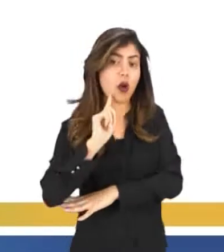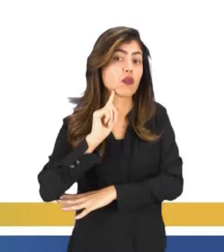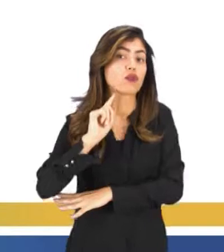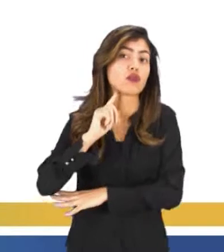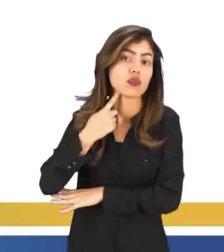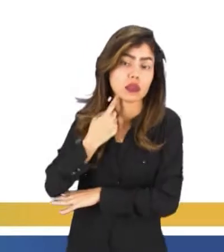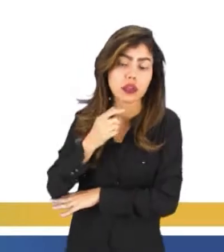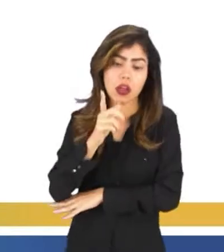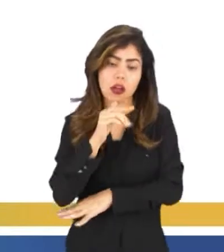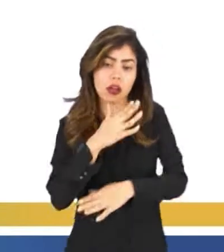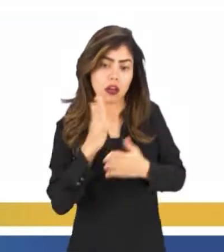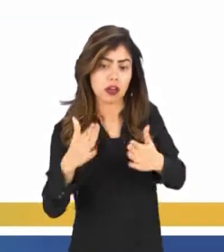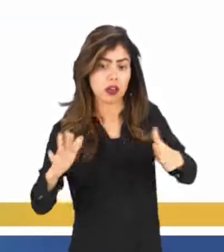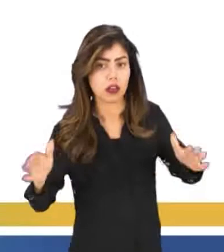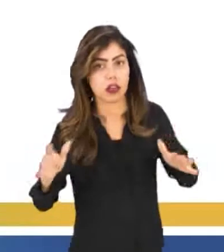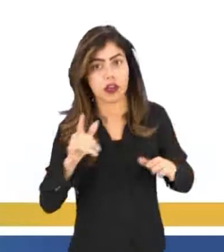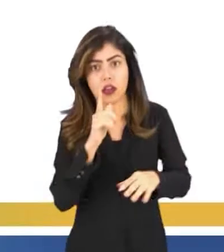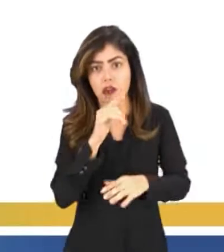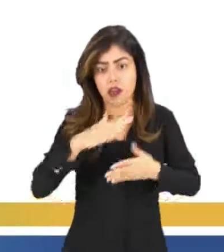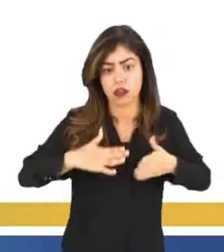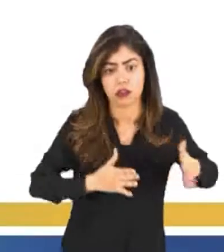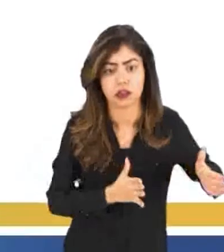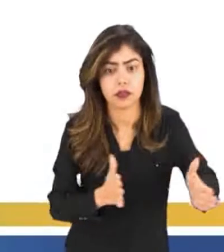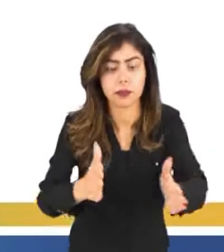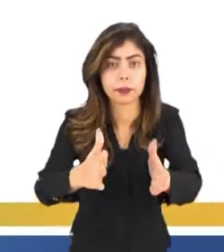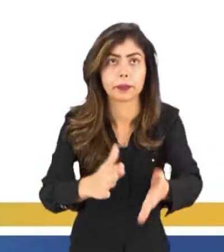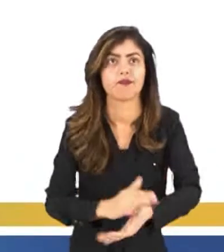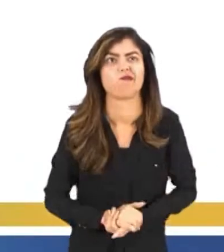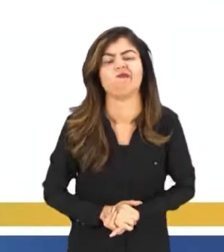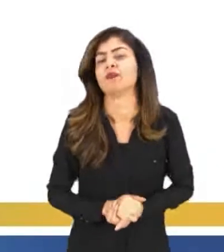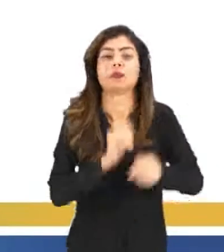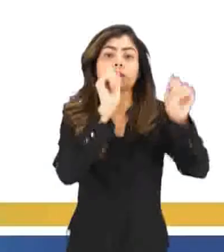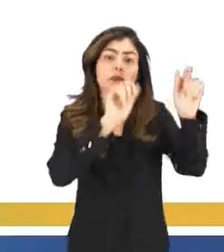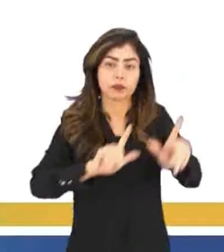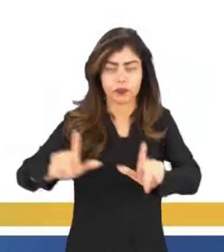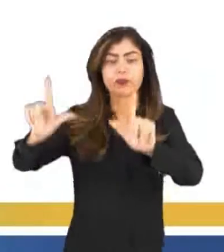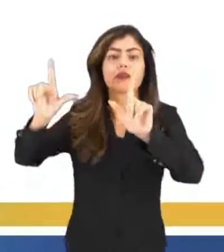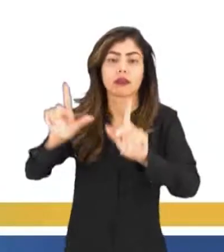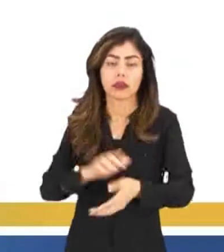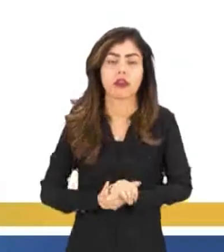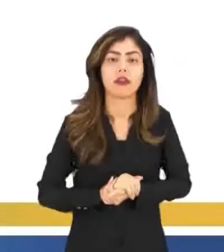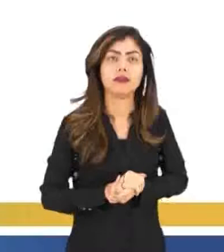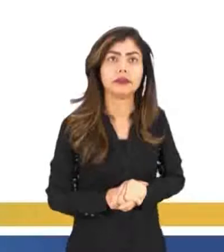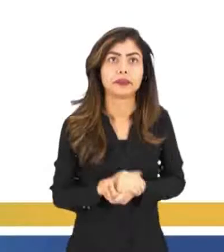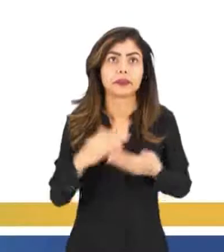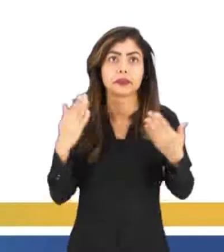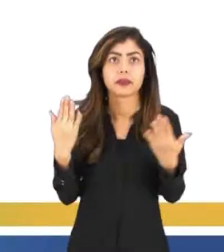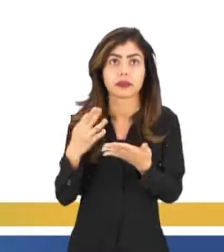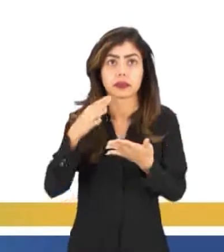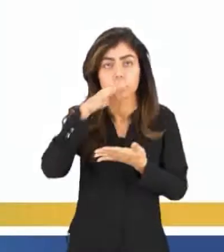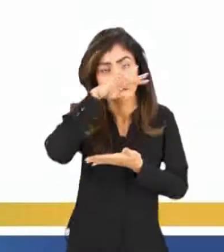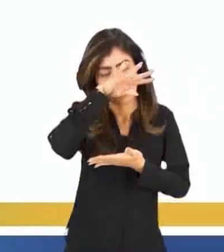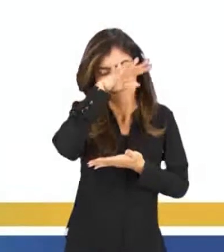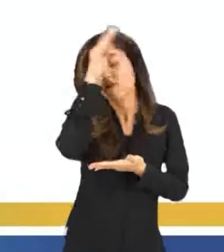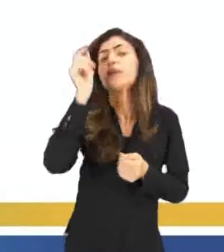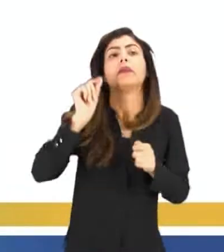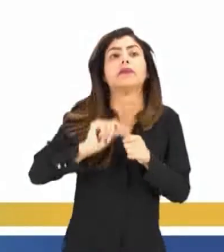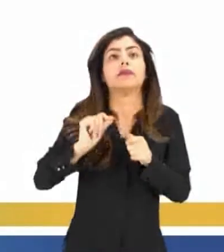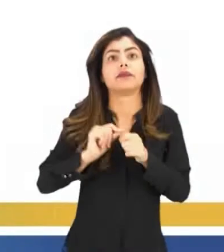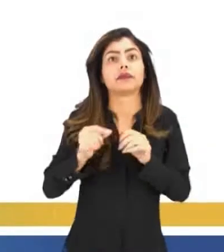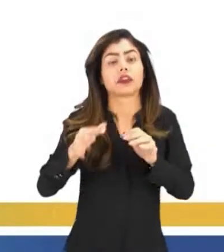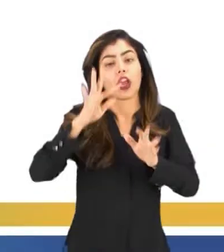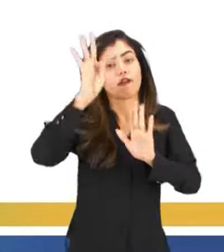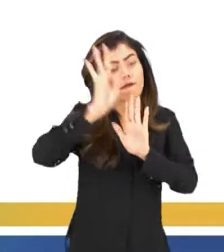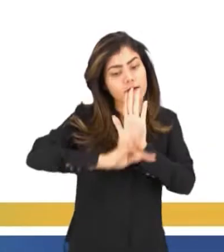chimanes dijimos que vamos para próximas leyes ahora los conectores de